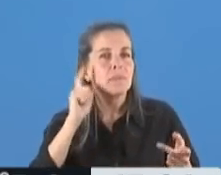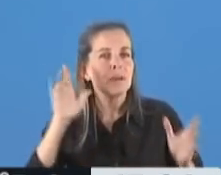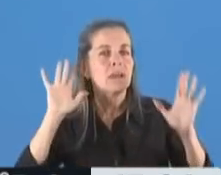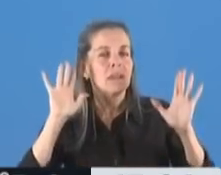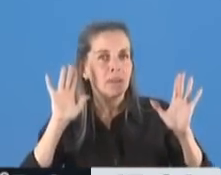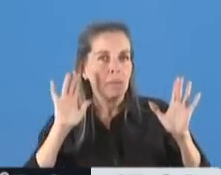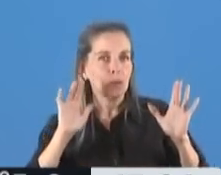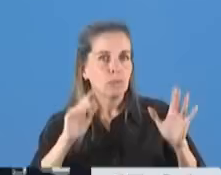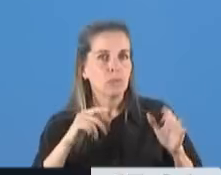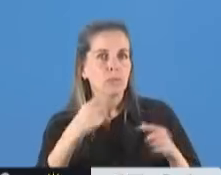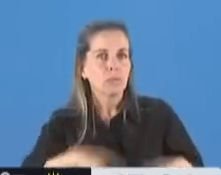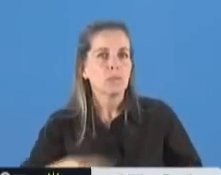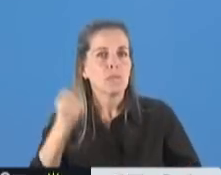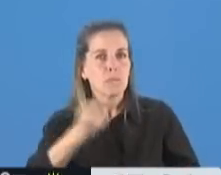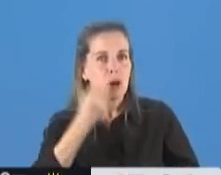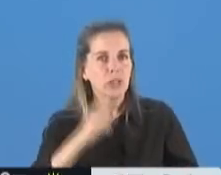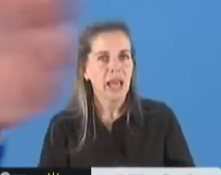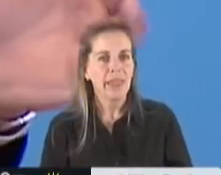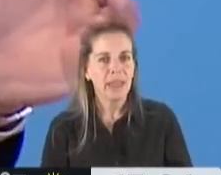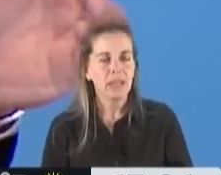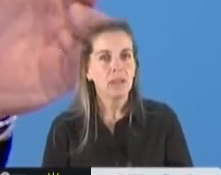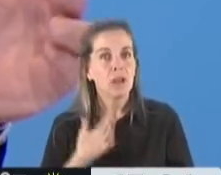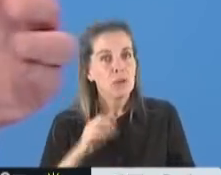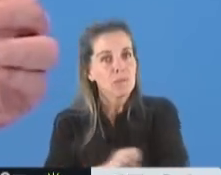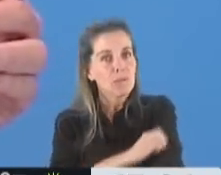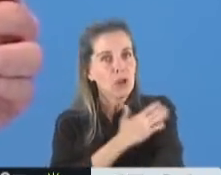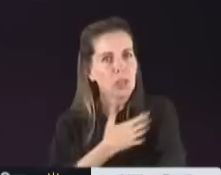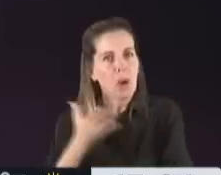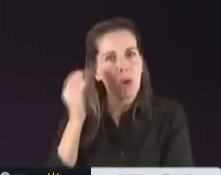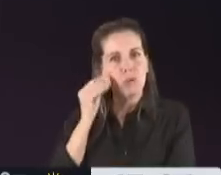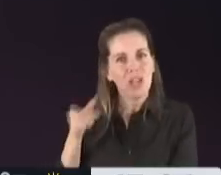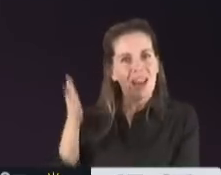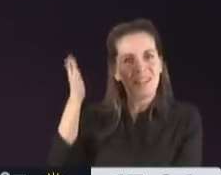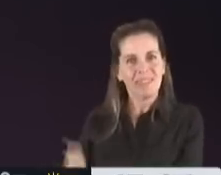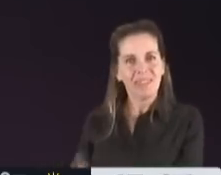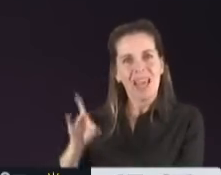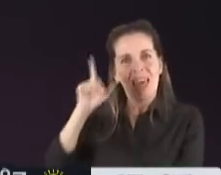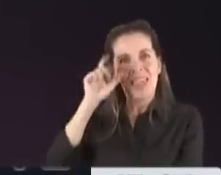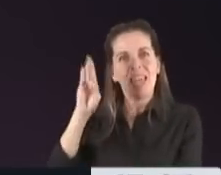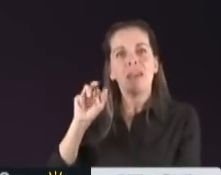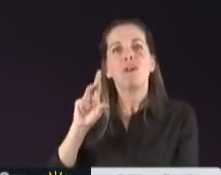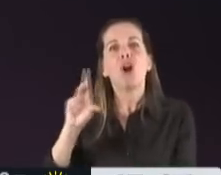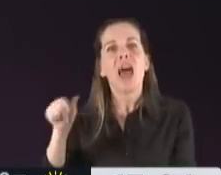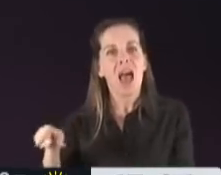enormes. Es muy emotivo escucharte, Débora, de verdad, a todos nos conmoviste.